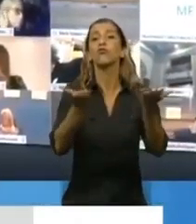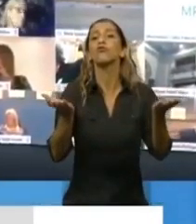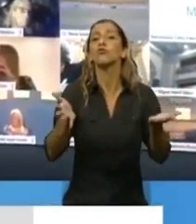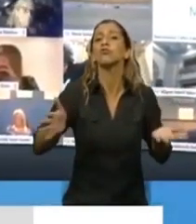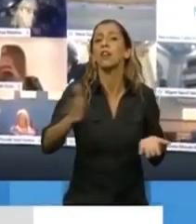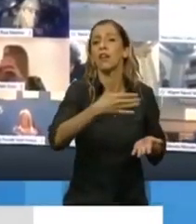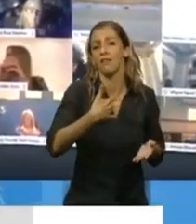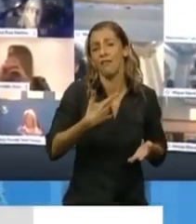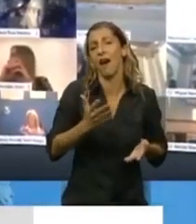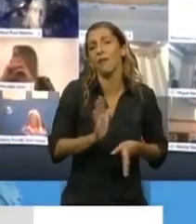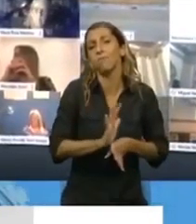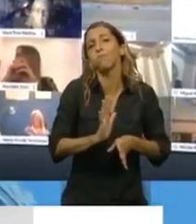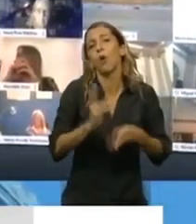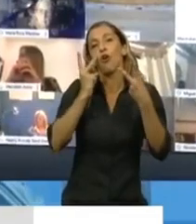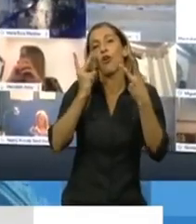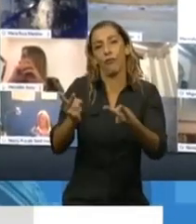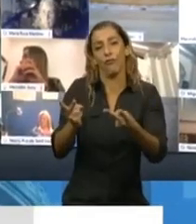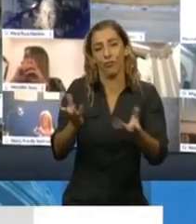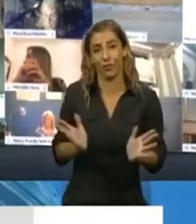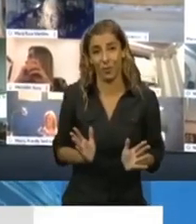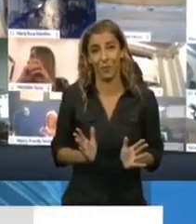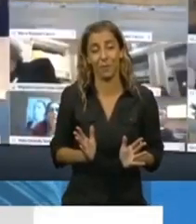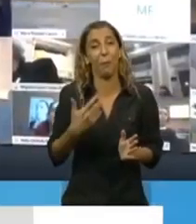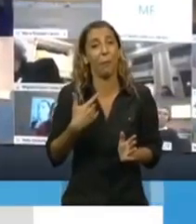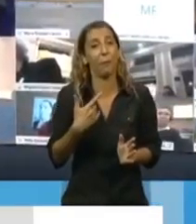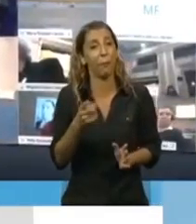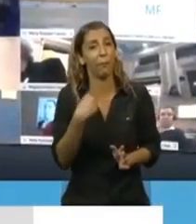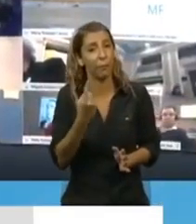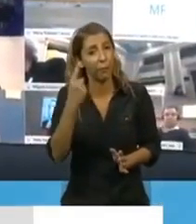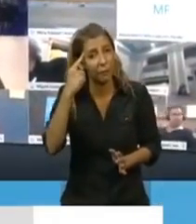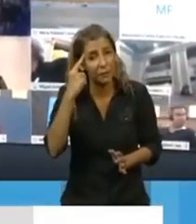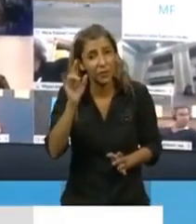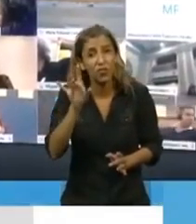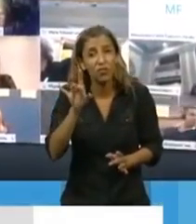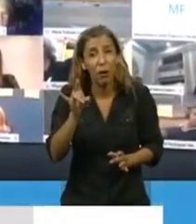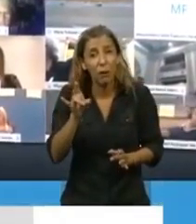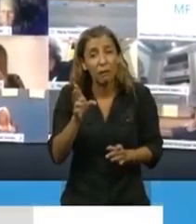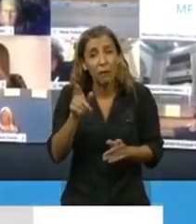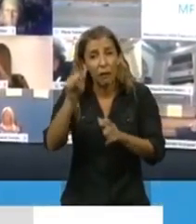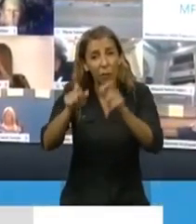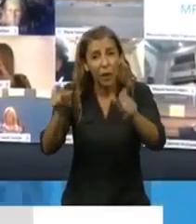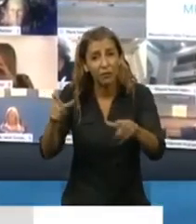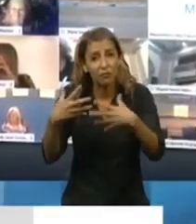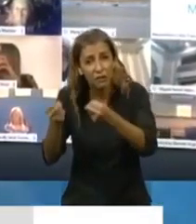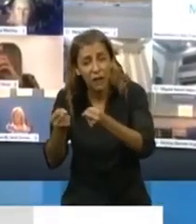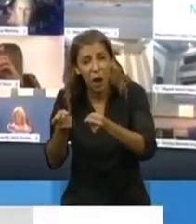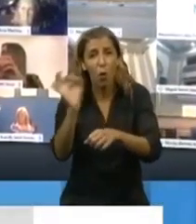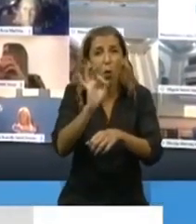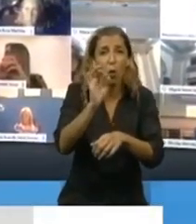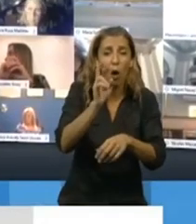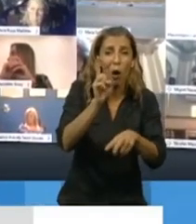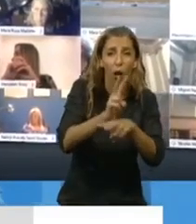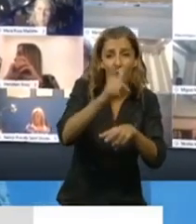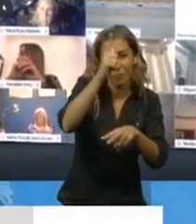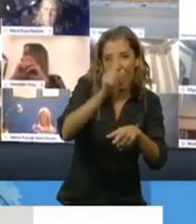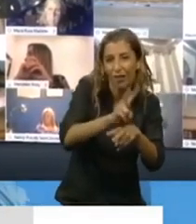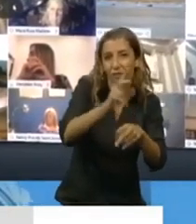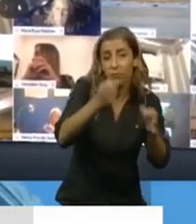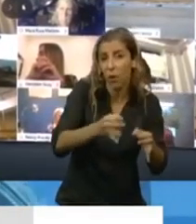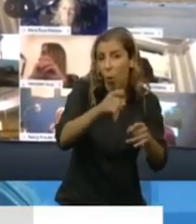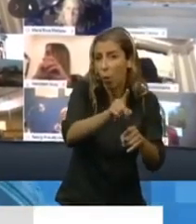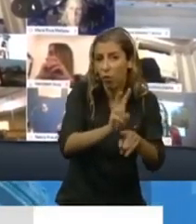a esos sectores, pero no nos podemos quedar en esto. Creo que nosotros